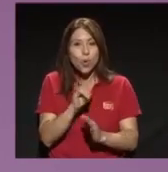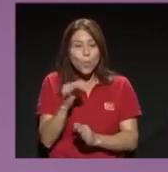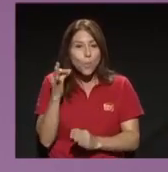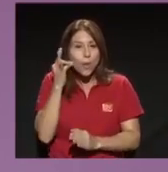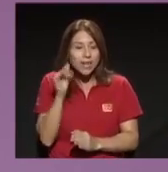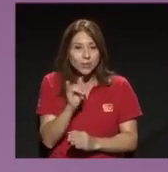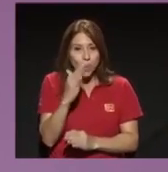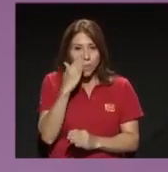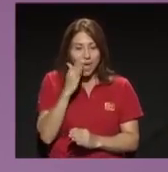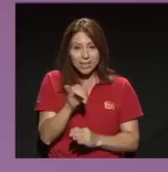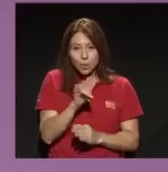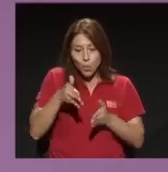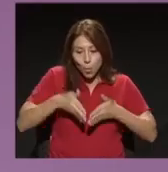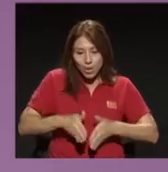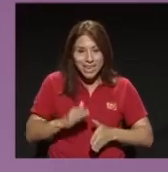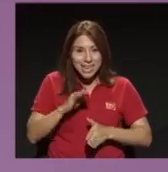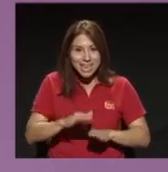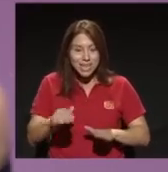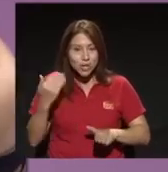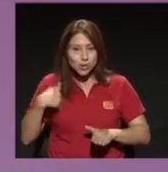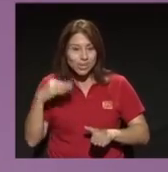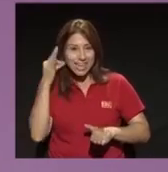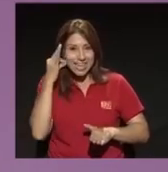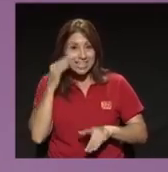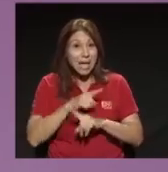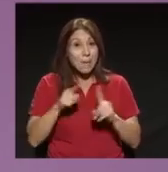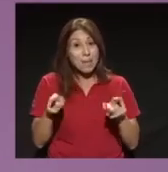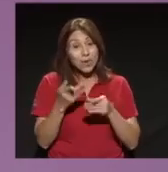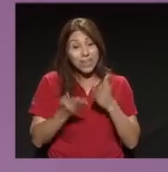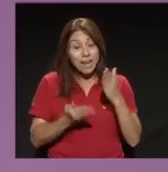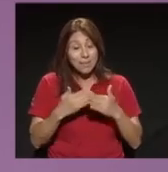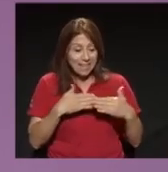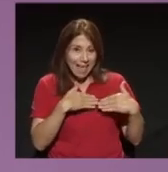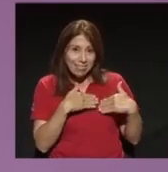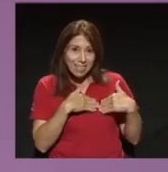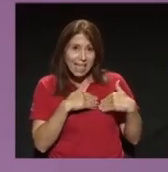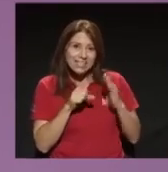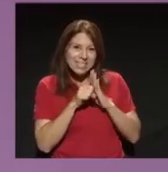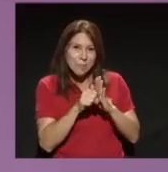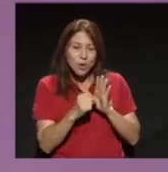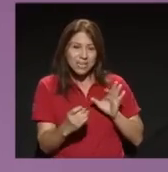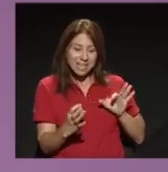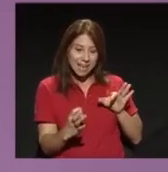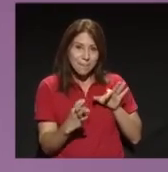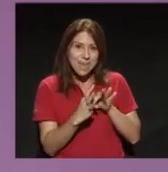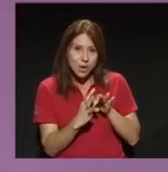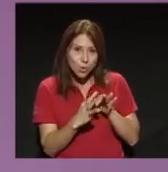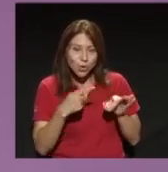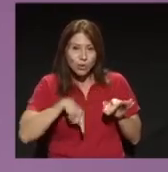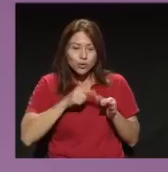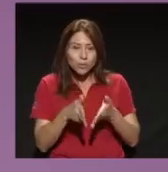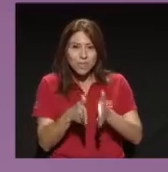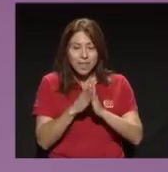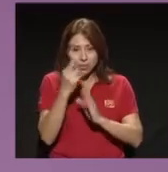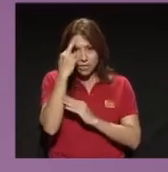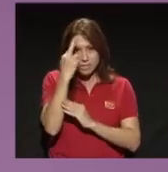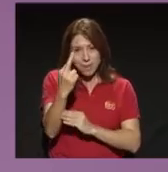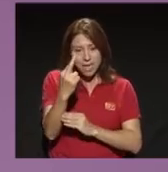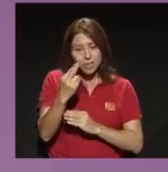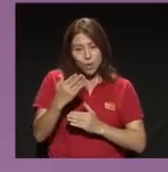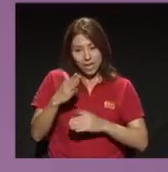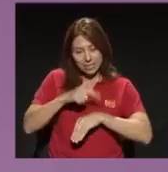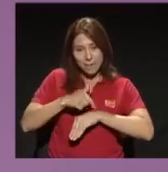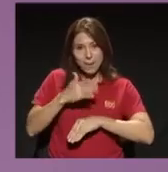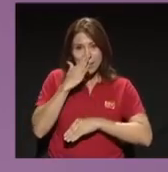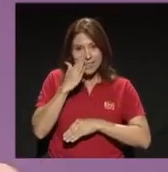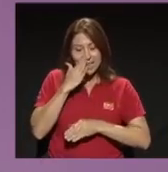madres como niños y como niño pero tal vez la teta simboliza este vínculo verdad que hay entre nosotros y que estamos pidiendo respeto en la maternidad en la